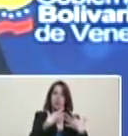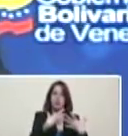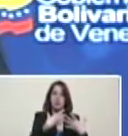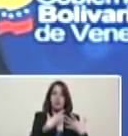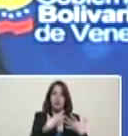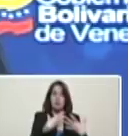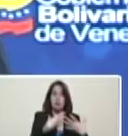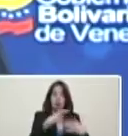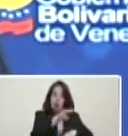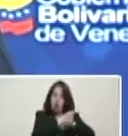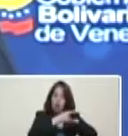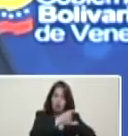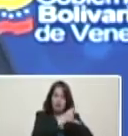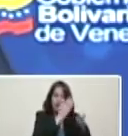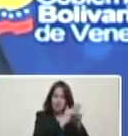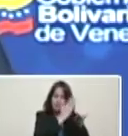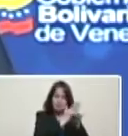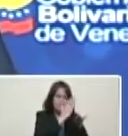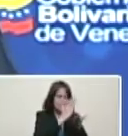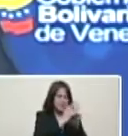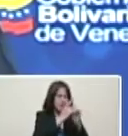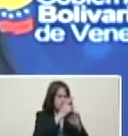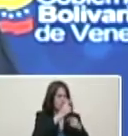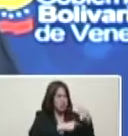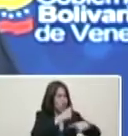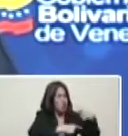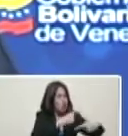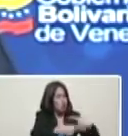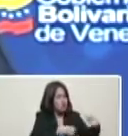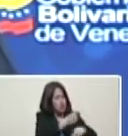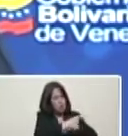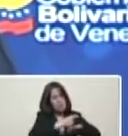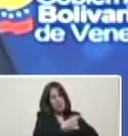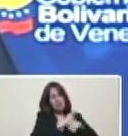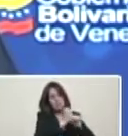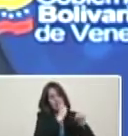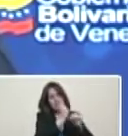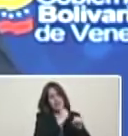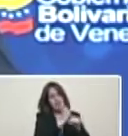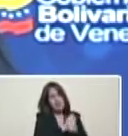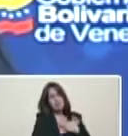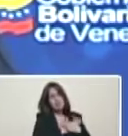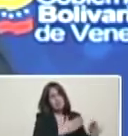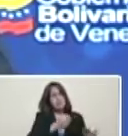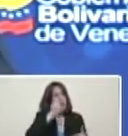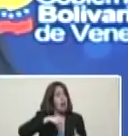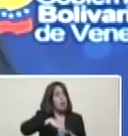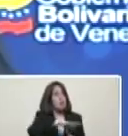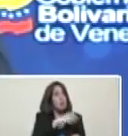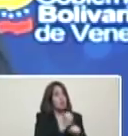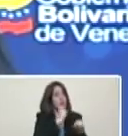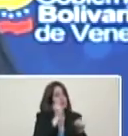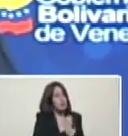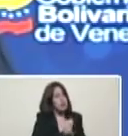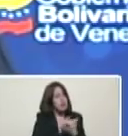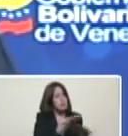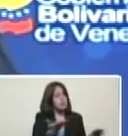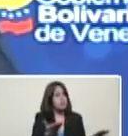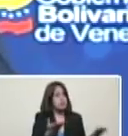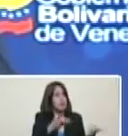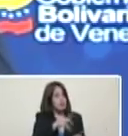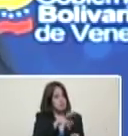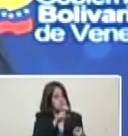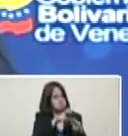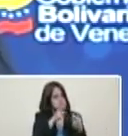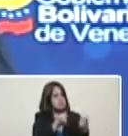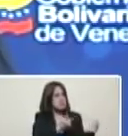es, gobernar todos los días, gobernar, gobernar. Para garantizarle al pueblo su trabajo, su empleo, sus ingresos,